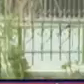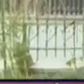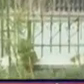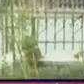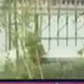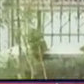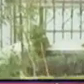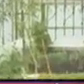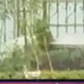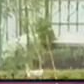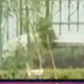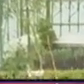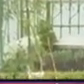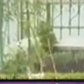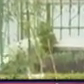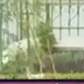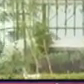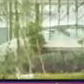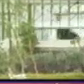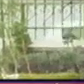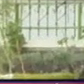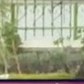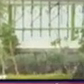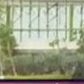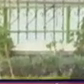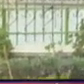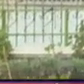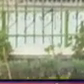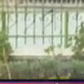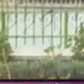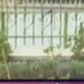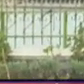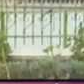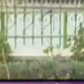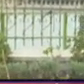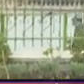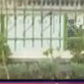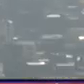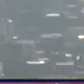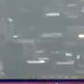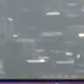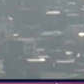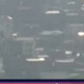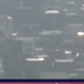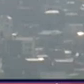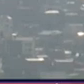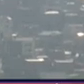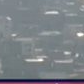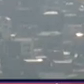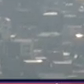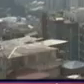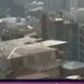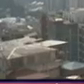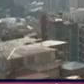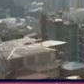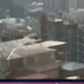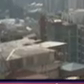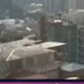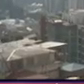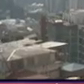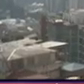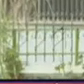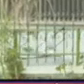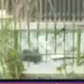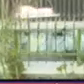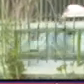La humareda en todo el país, desde Brasil hasta la parte oriental de nuestro país, está afectando el aire que respiramos. ¿Cuáles